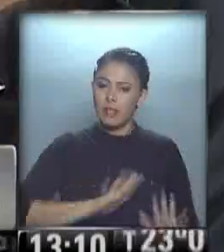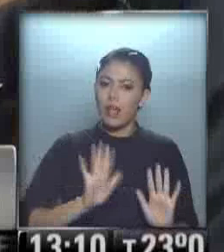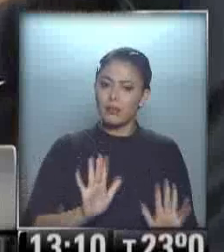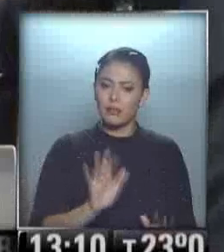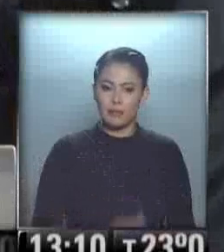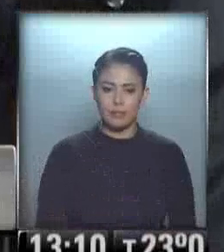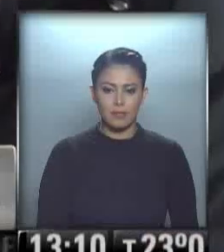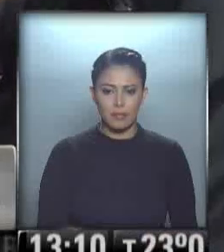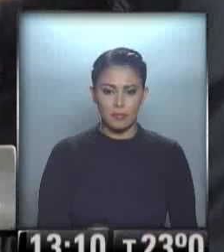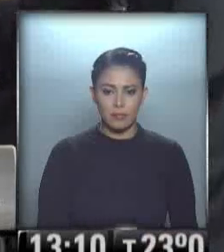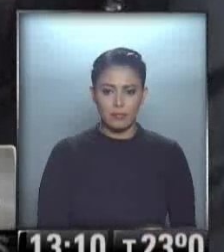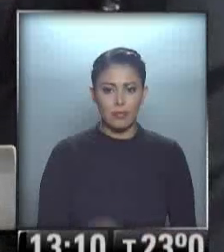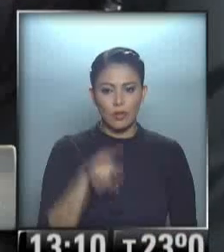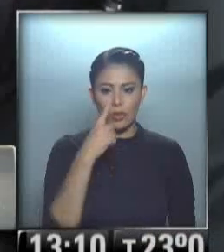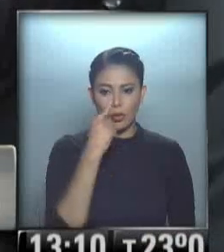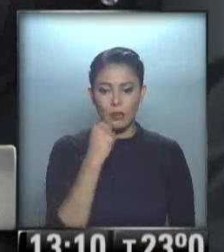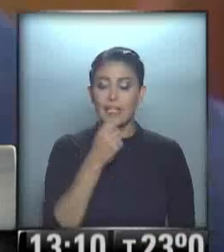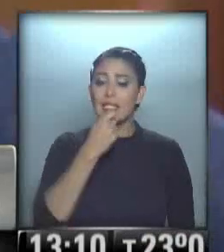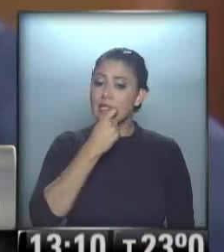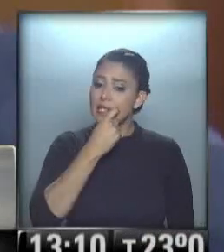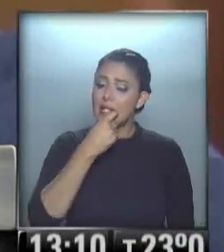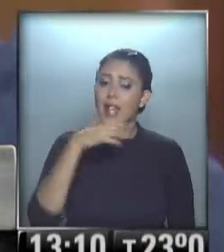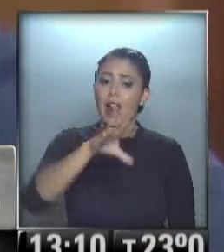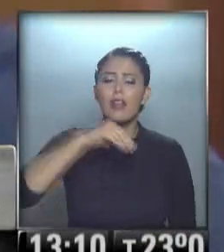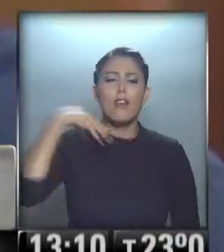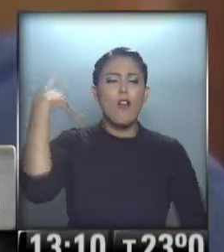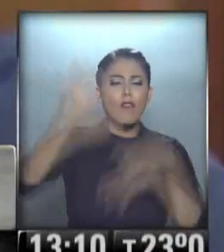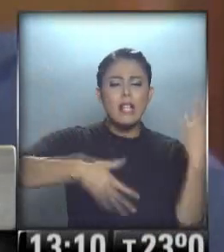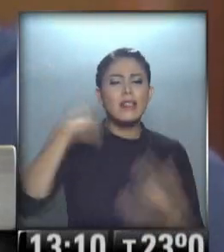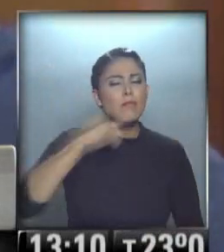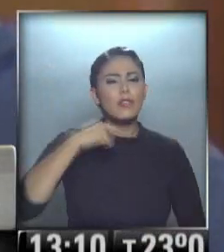el día de hoy. Y se va a la vía de la violencia para que entreguemos el gobierno.